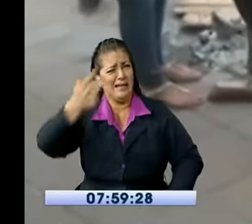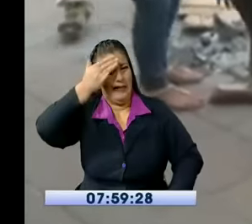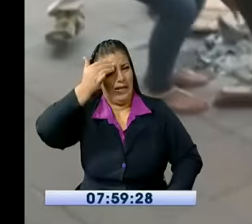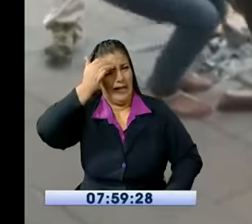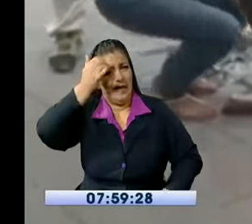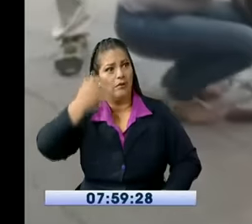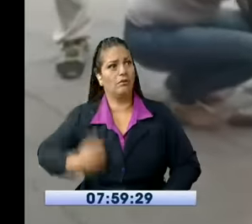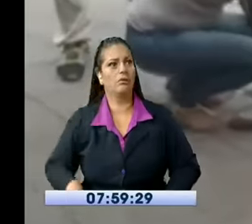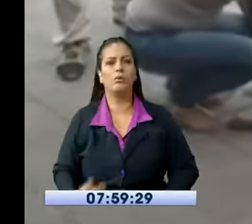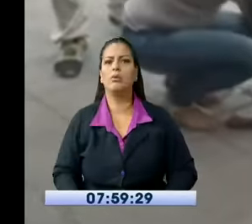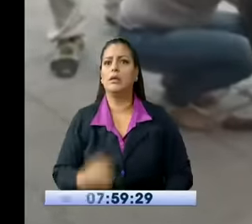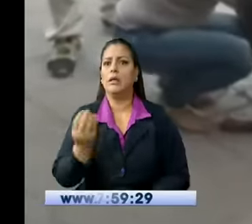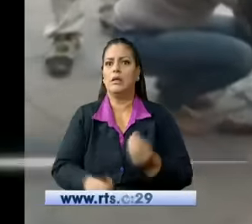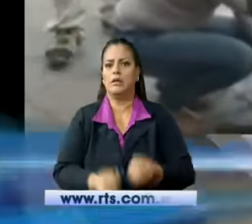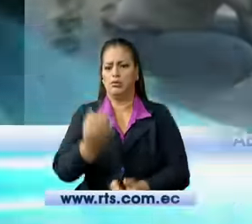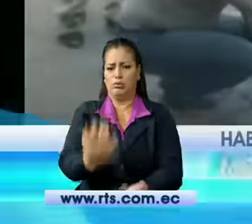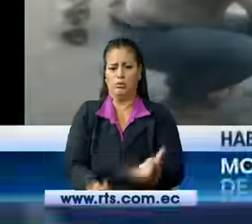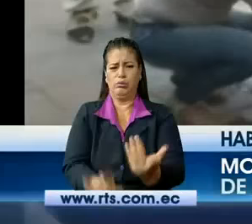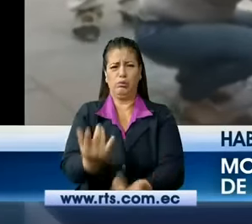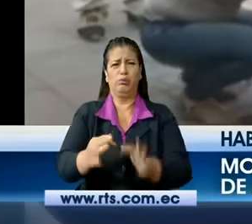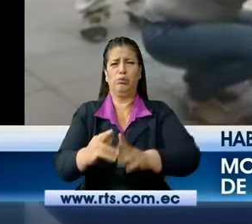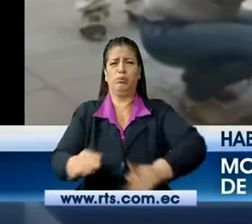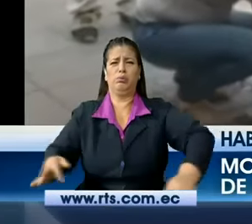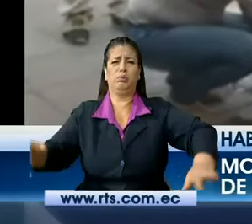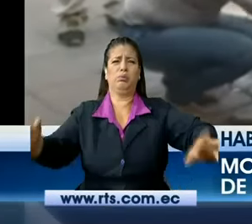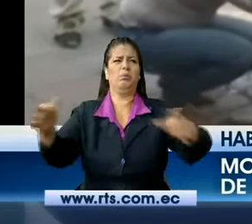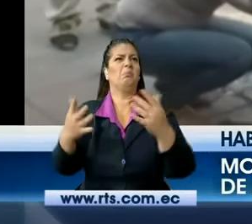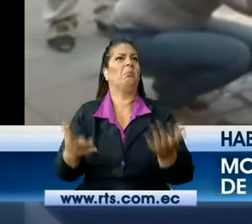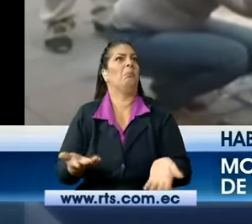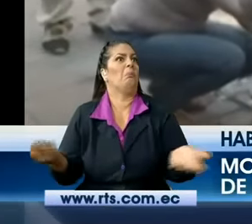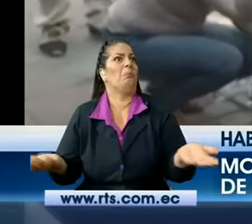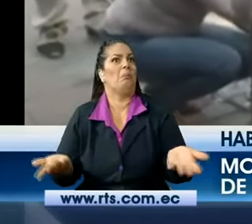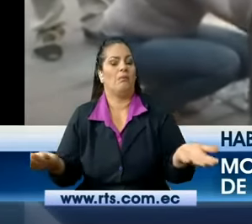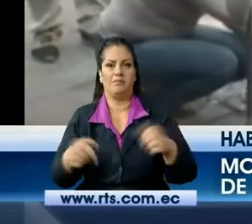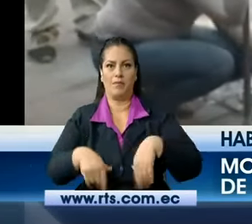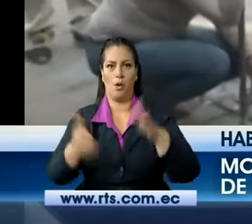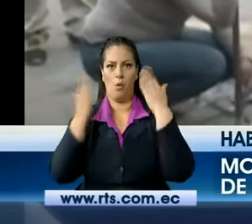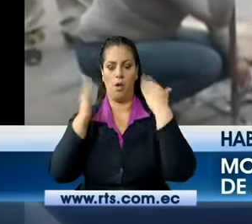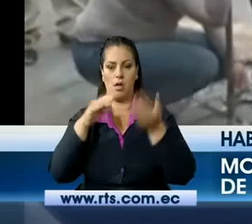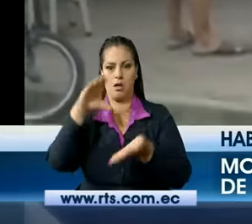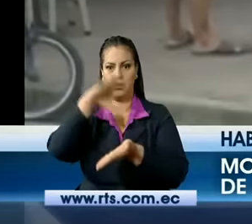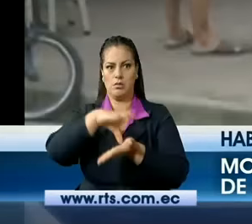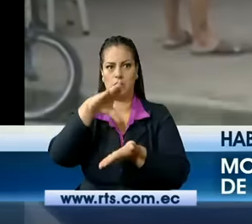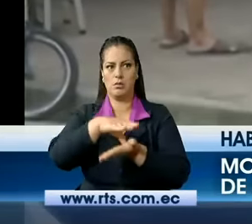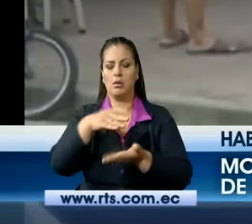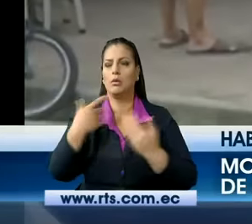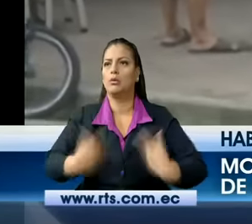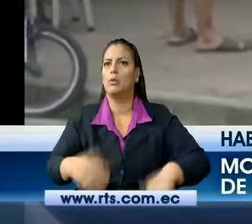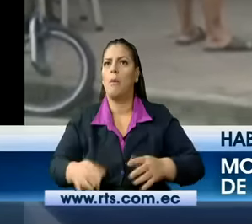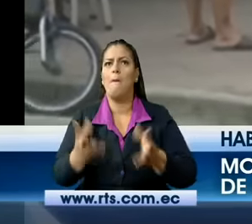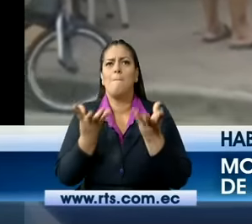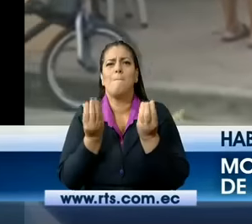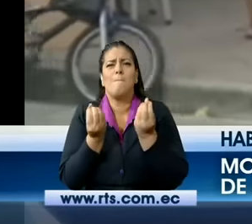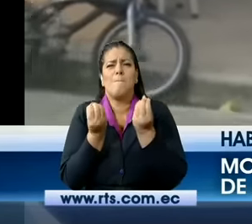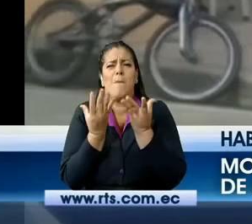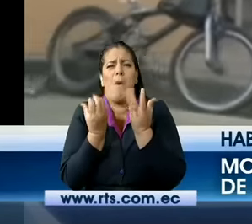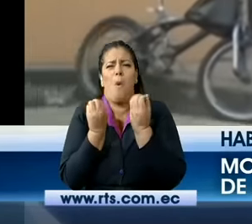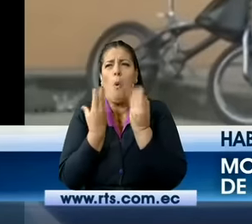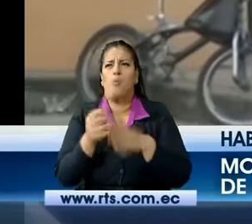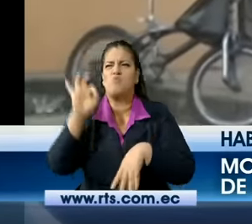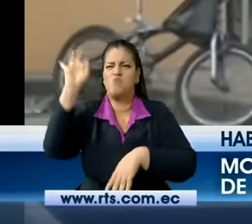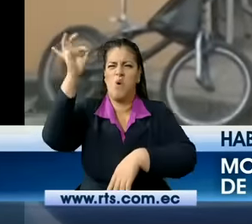Con fuego y humo, los comerciantes de las calles 10 de agosto y Sucre, centro de Babahoyo, pretendían alejar a las abejas que